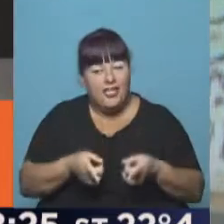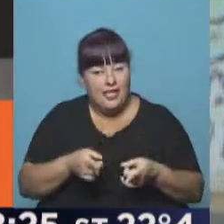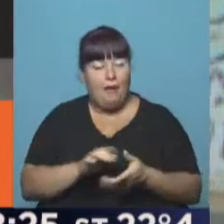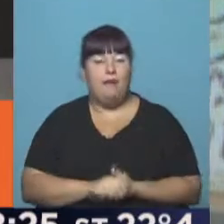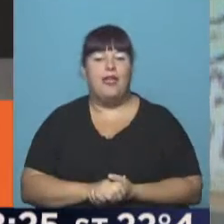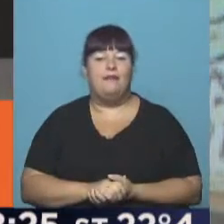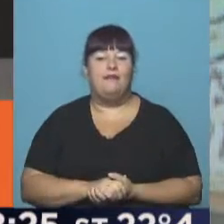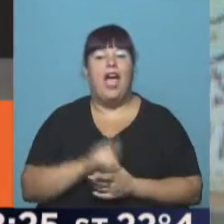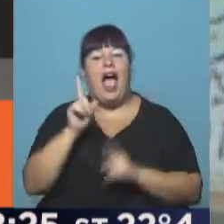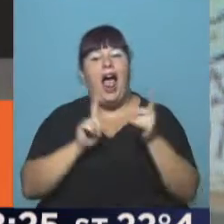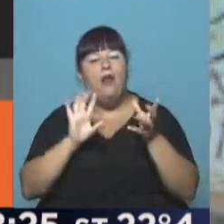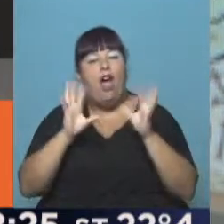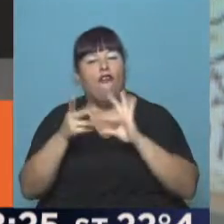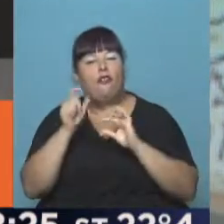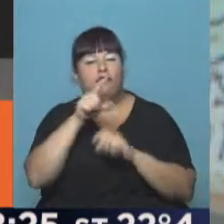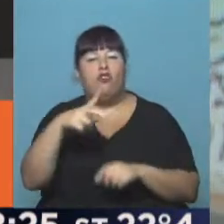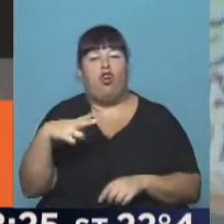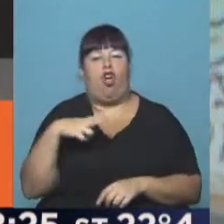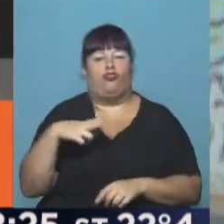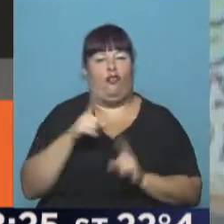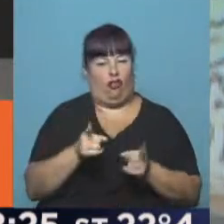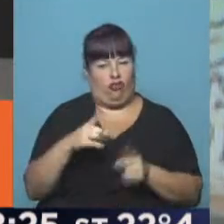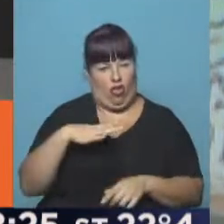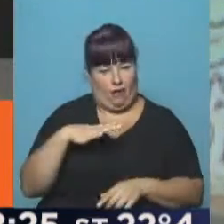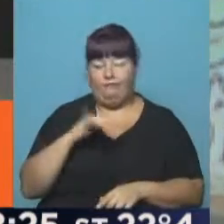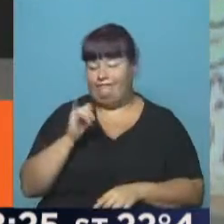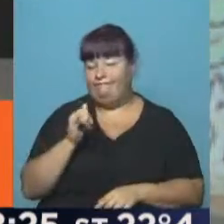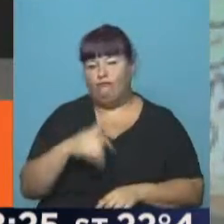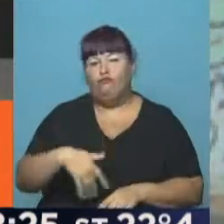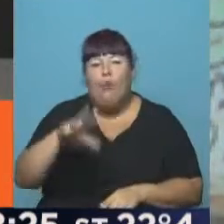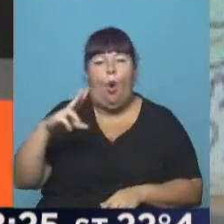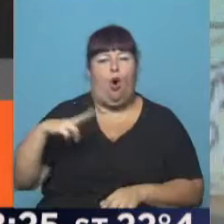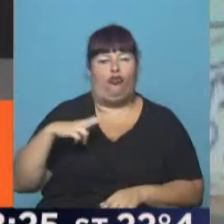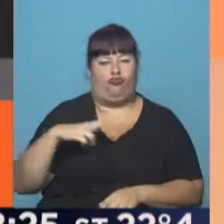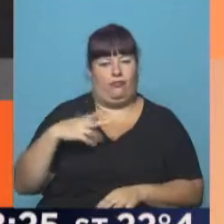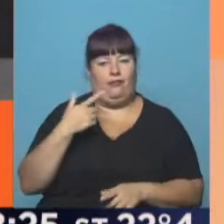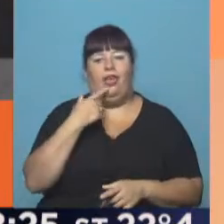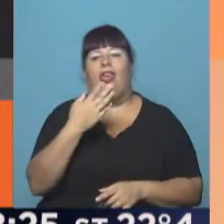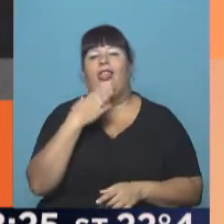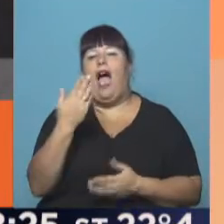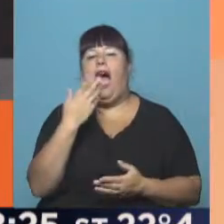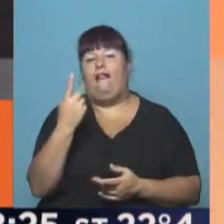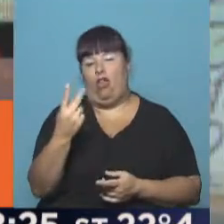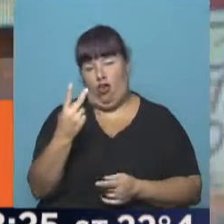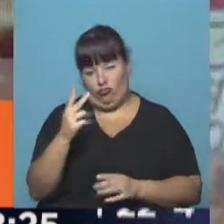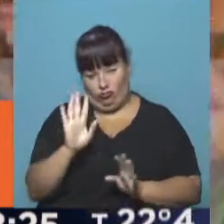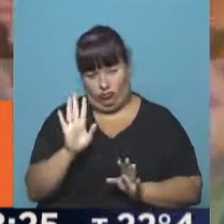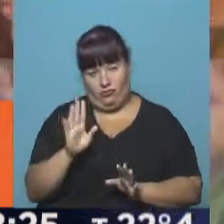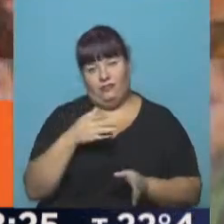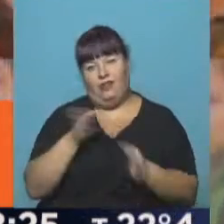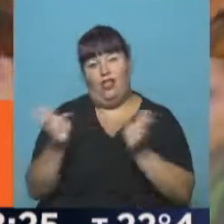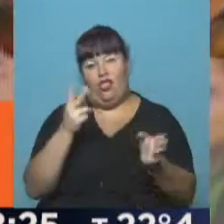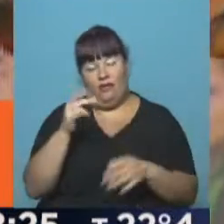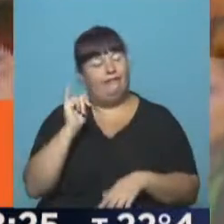tiempo hay aspectos muy conservadores. Absolutamente. Muy conservadores. Y un doble discurso total, ¿no? Una doble moral,